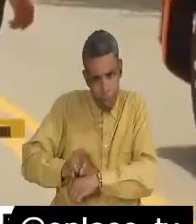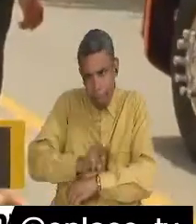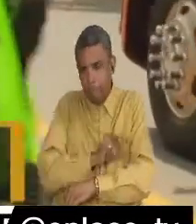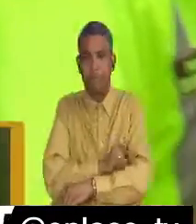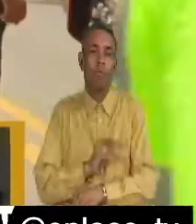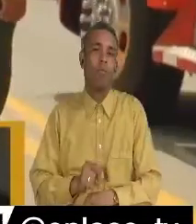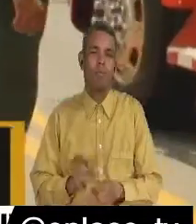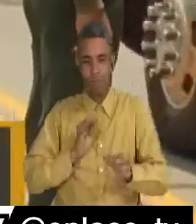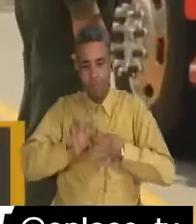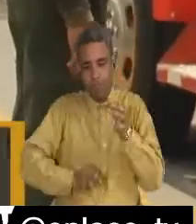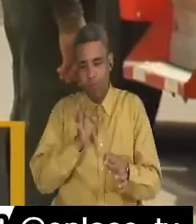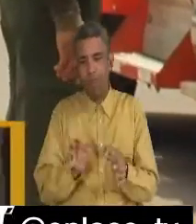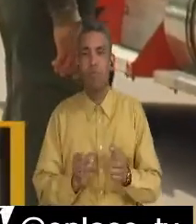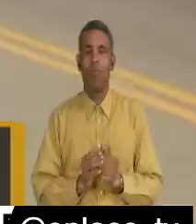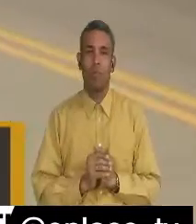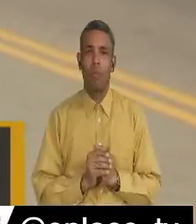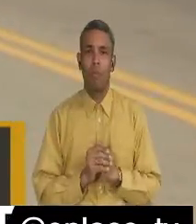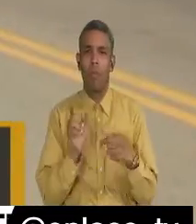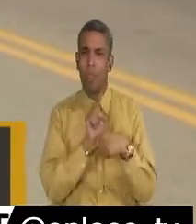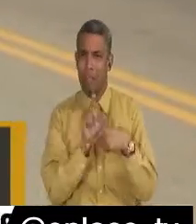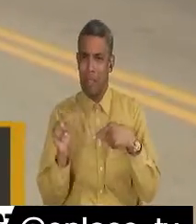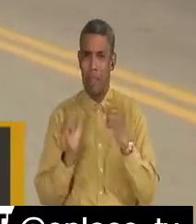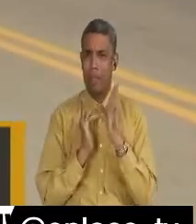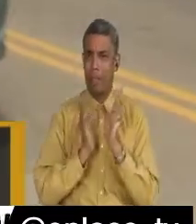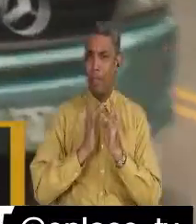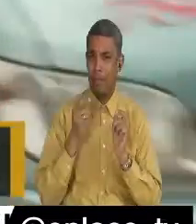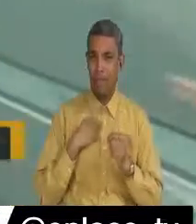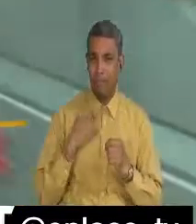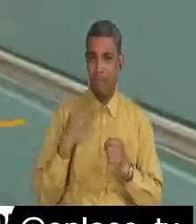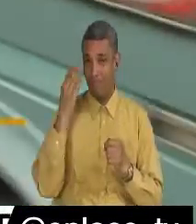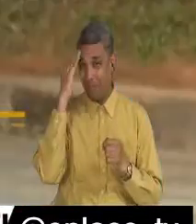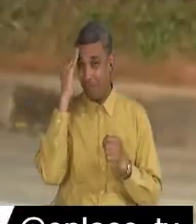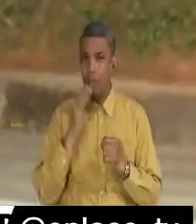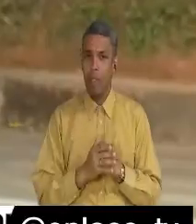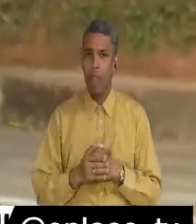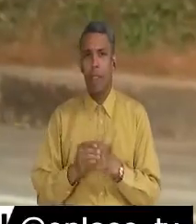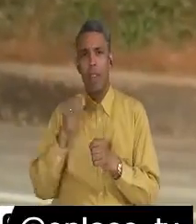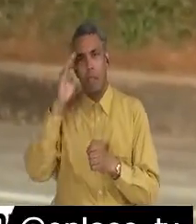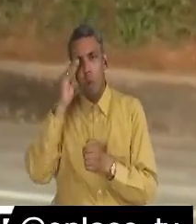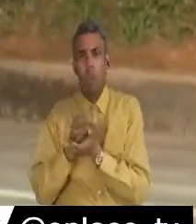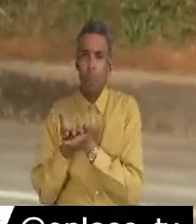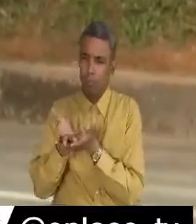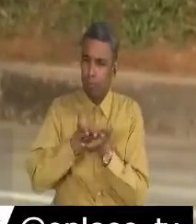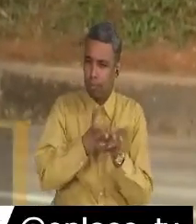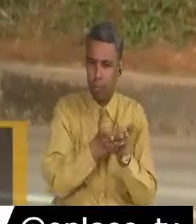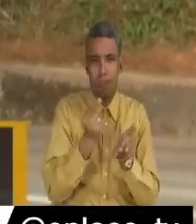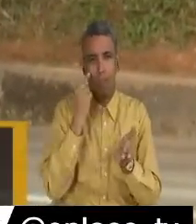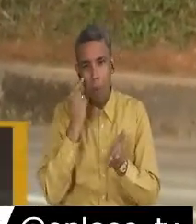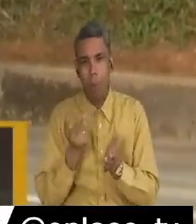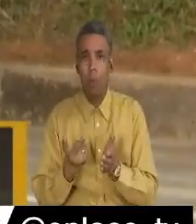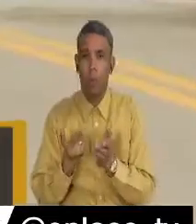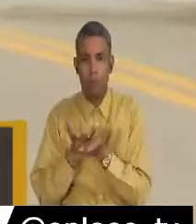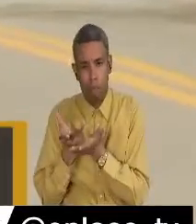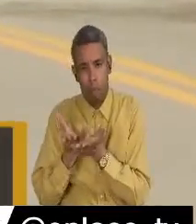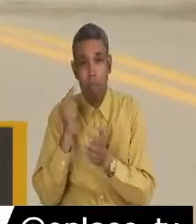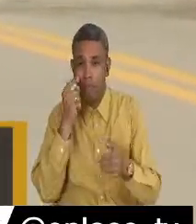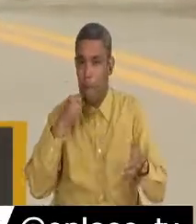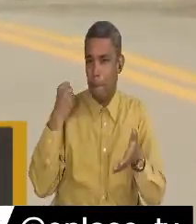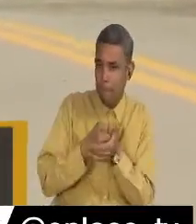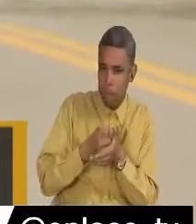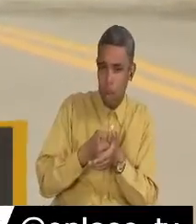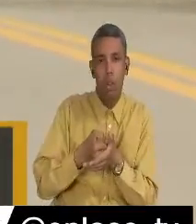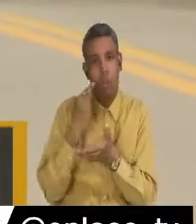el inicio del plan Éxodo de la Semana Mayor, las autoridades de tránsito reiteraron a los conductores tomar las medidas de seguridad preventivas para evitar